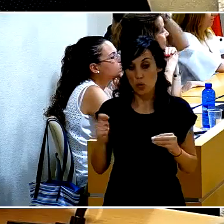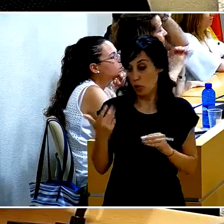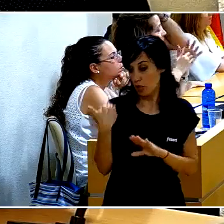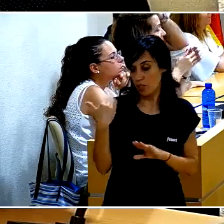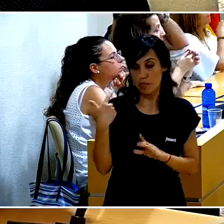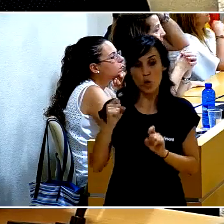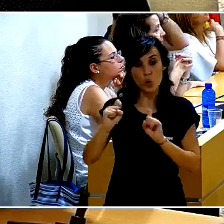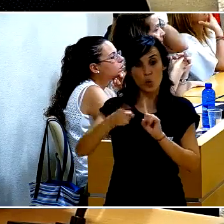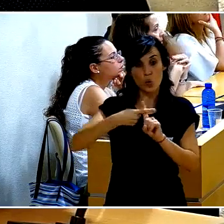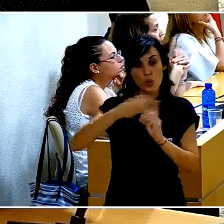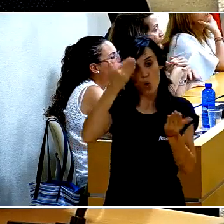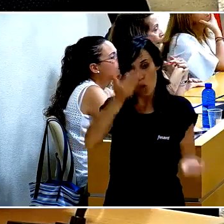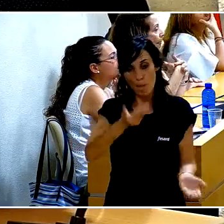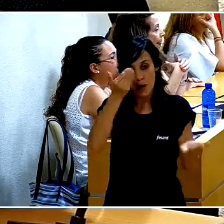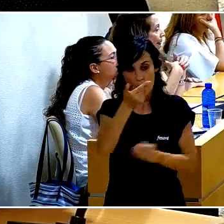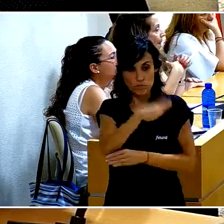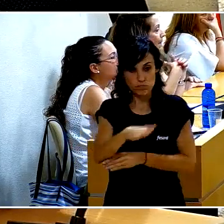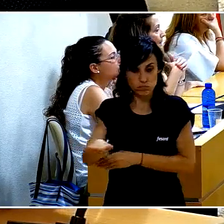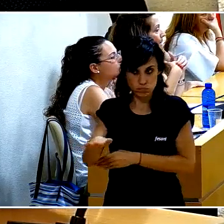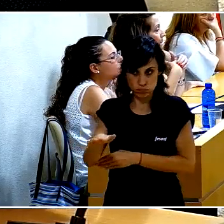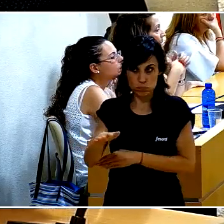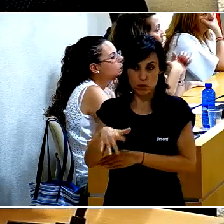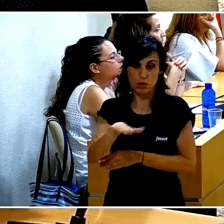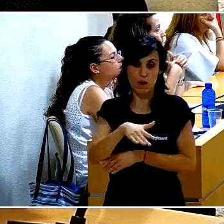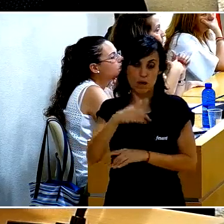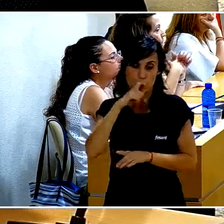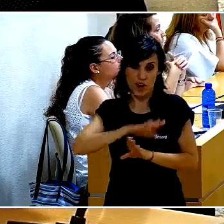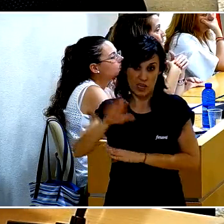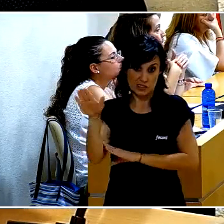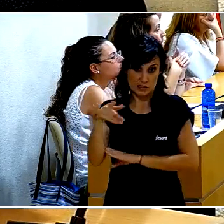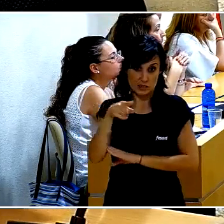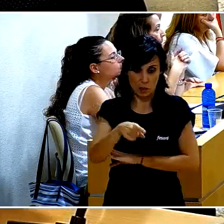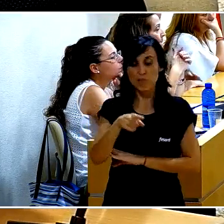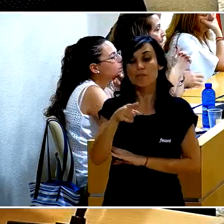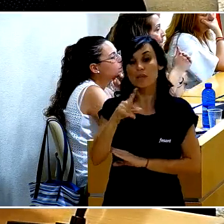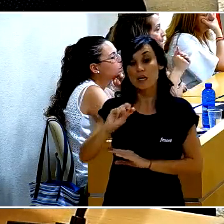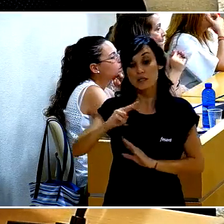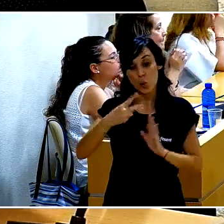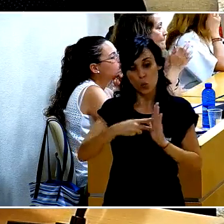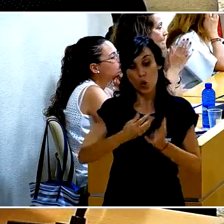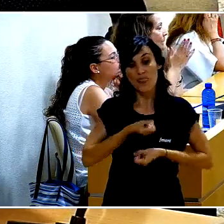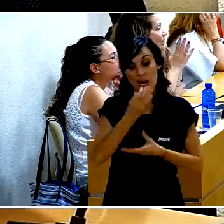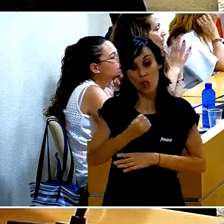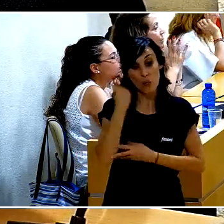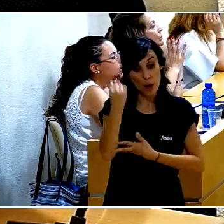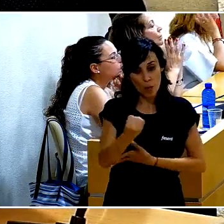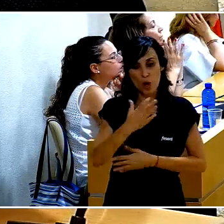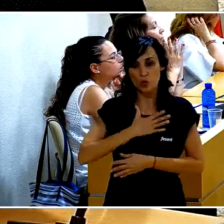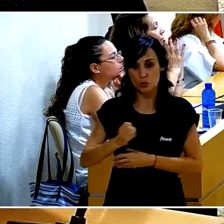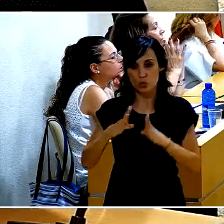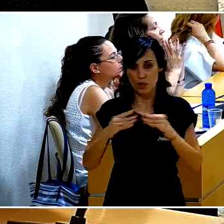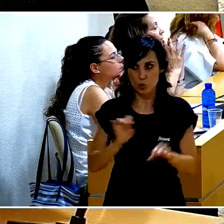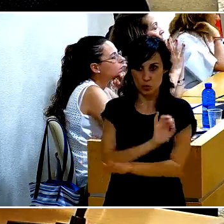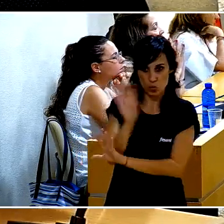de la cruz de homenaje a los difuntos del bando franquista. Segundo, hacer llegar esta declaración de apoyo al Ayuntamiento de Vall